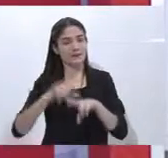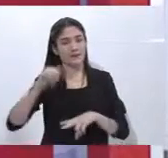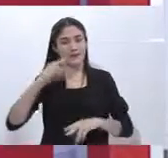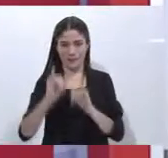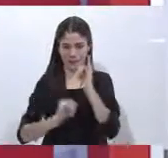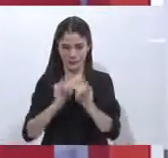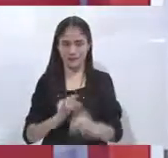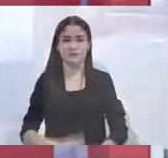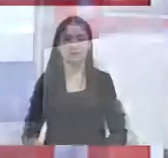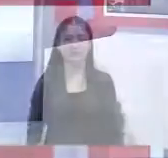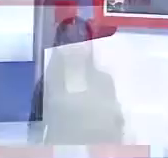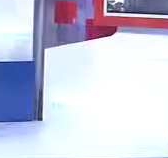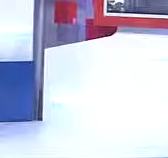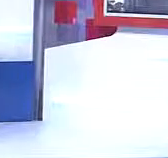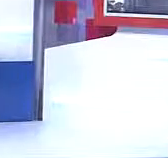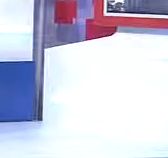instantes ellas